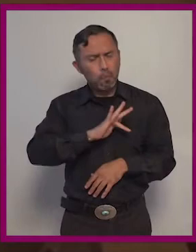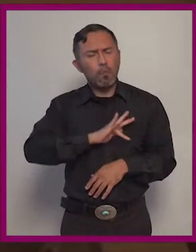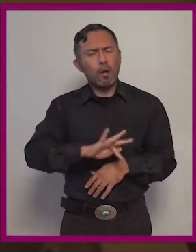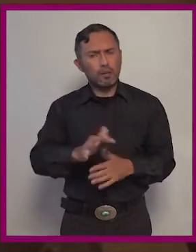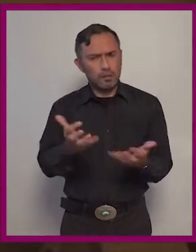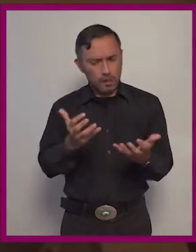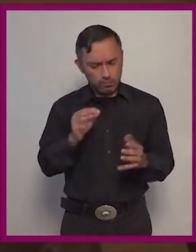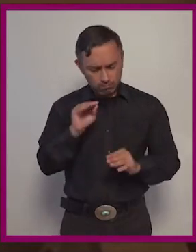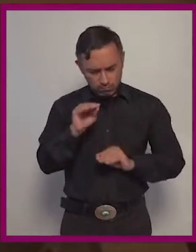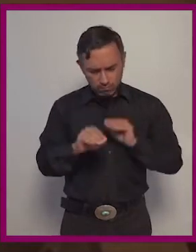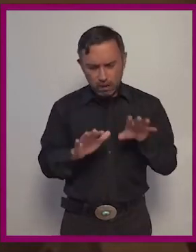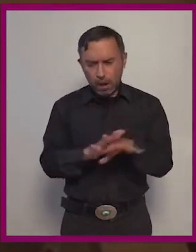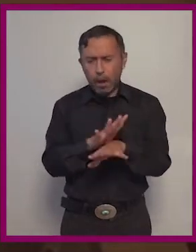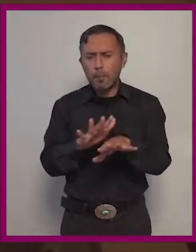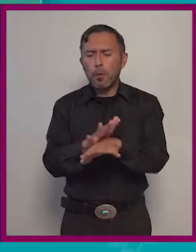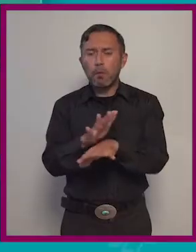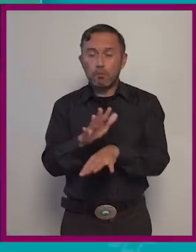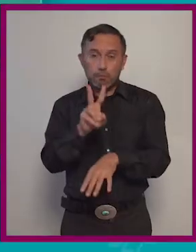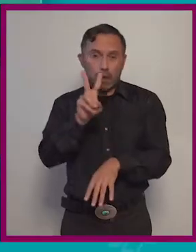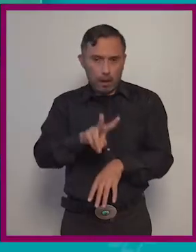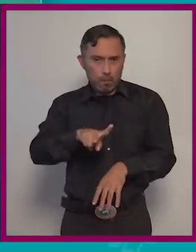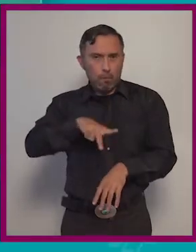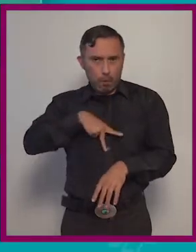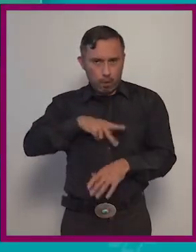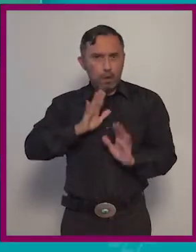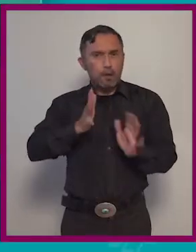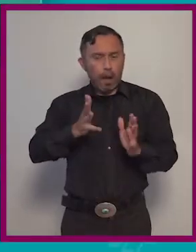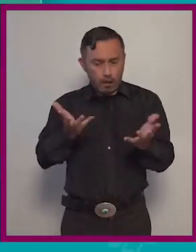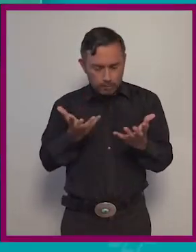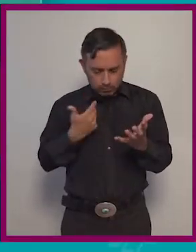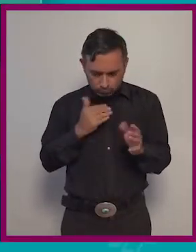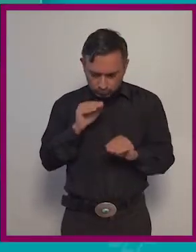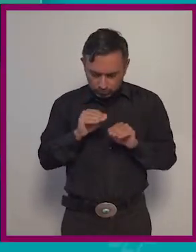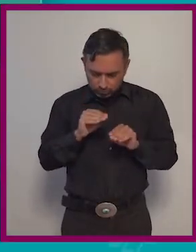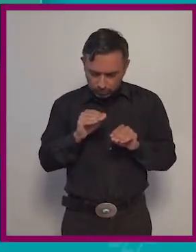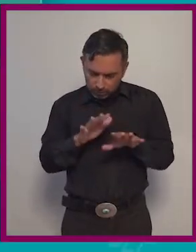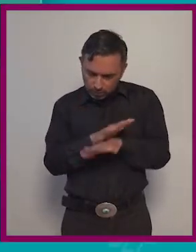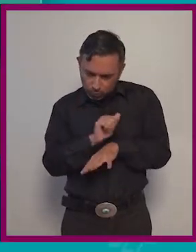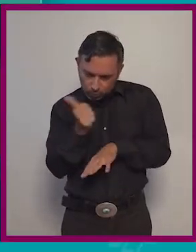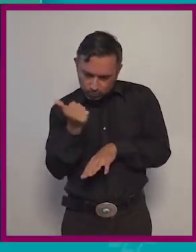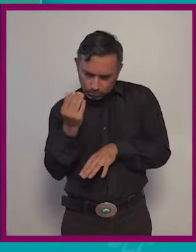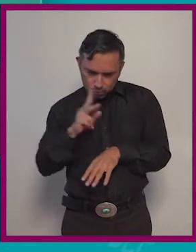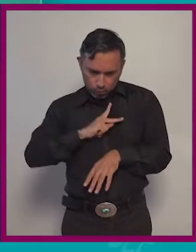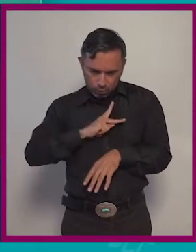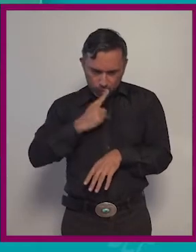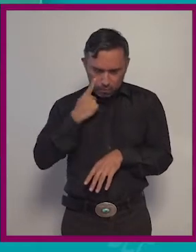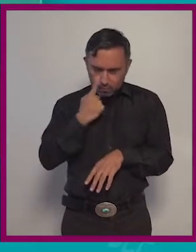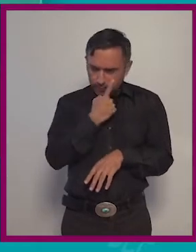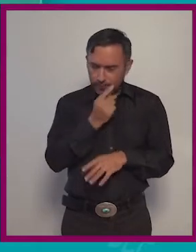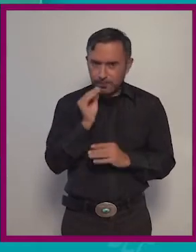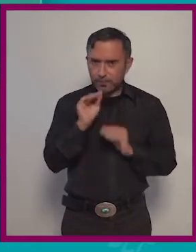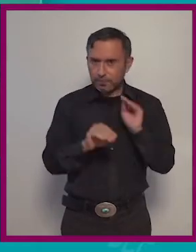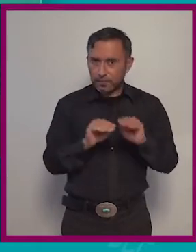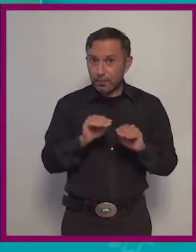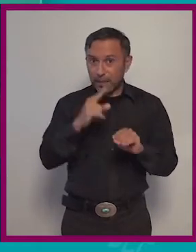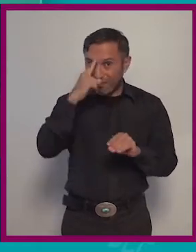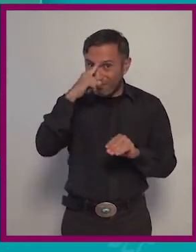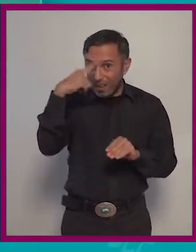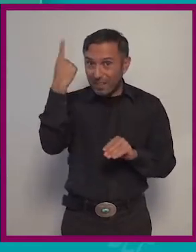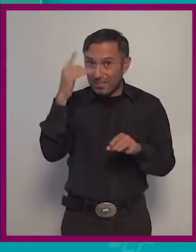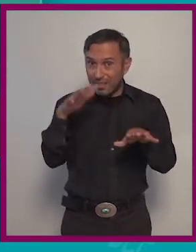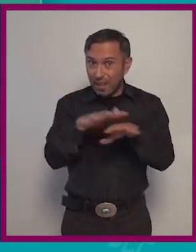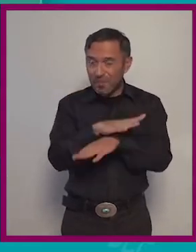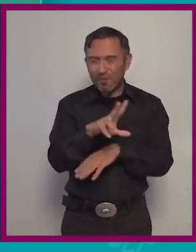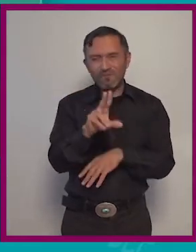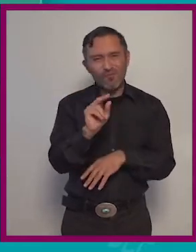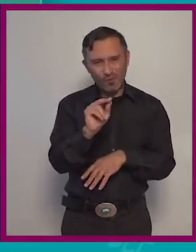Insisto, en lo personal lo he hecho. Siento yo que no es nada fácil cambiar un poquito la tradición